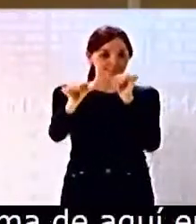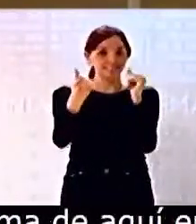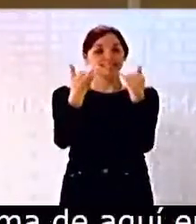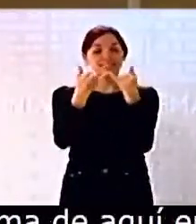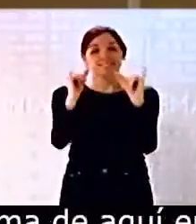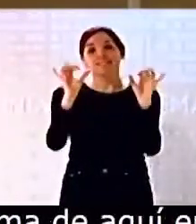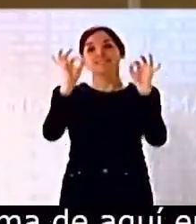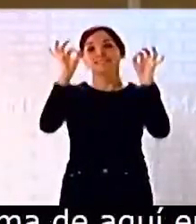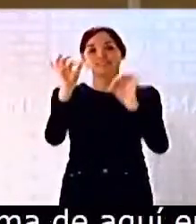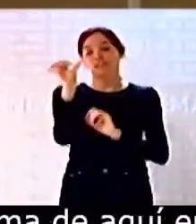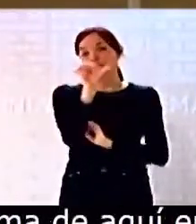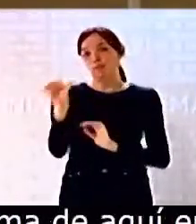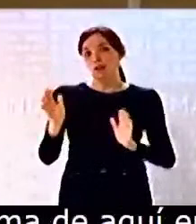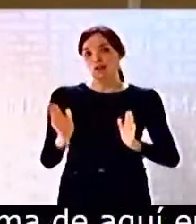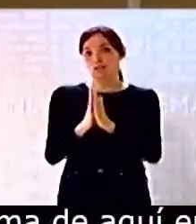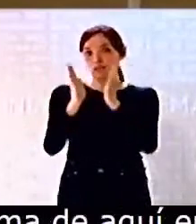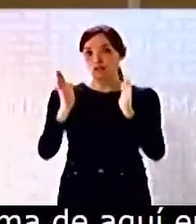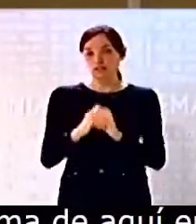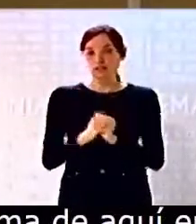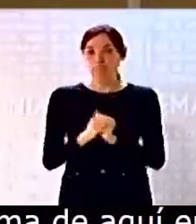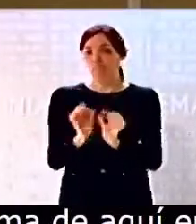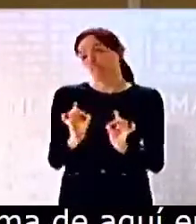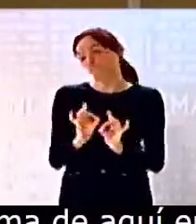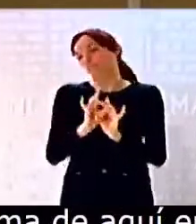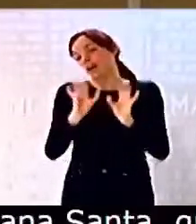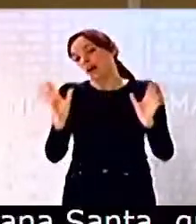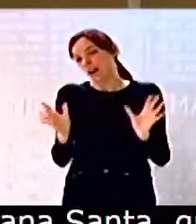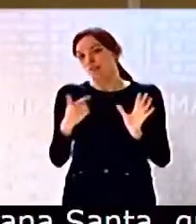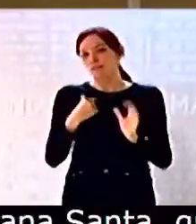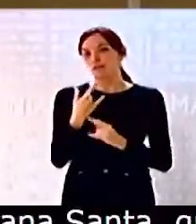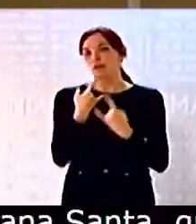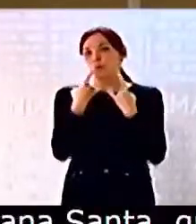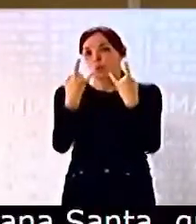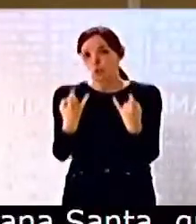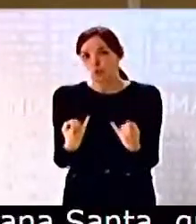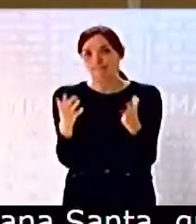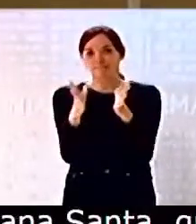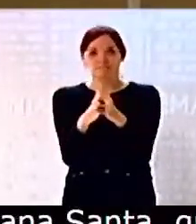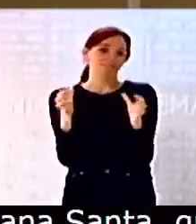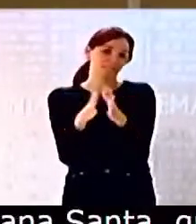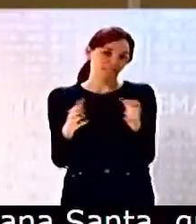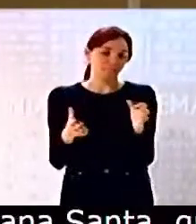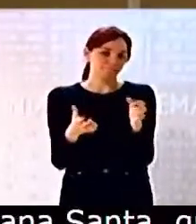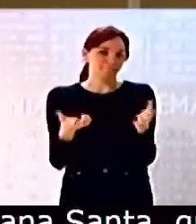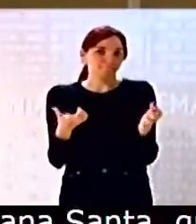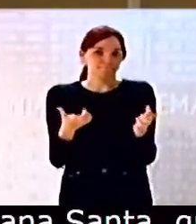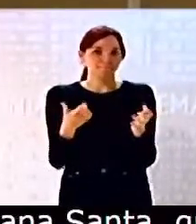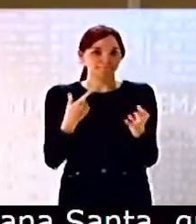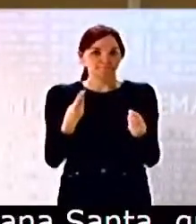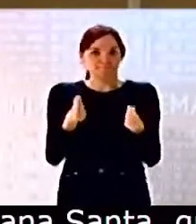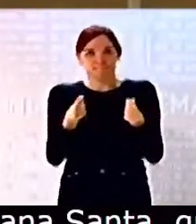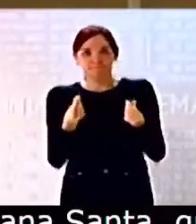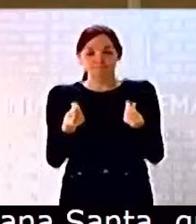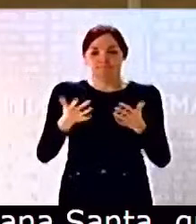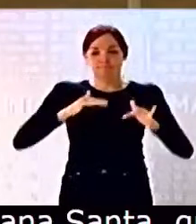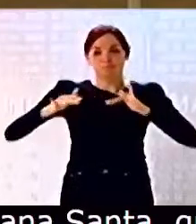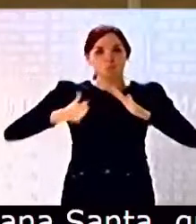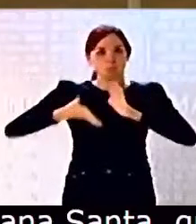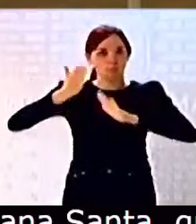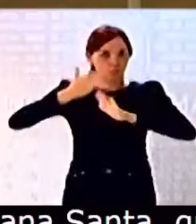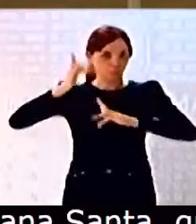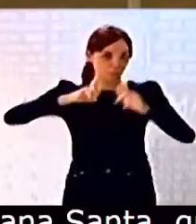Semana Santa, que sin duda ninguna, ya digo, invitarán a que tengamos más movilidad,